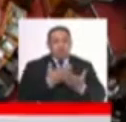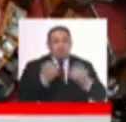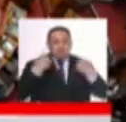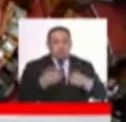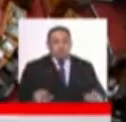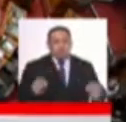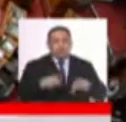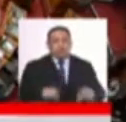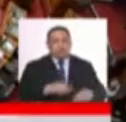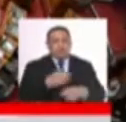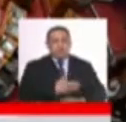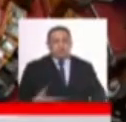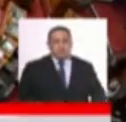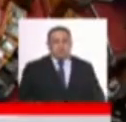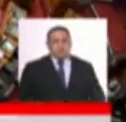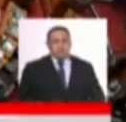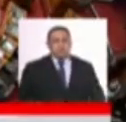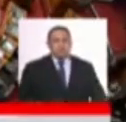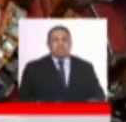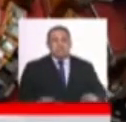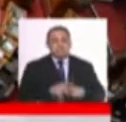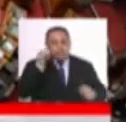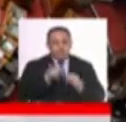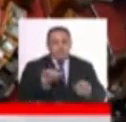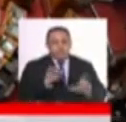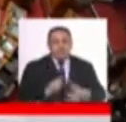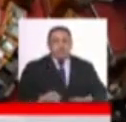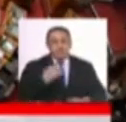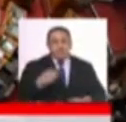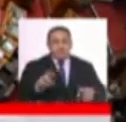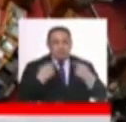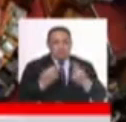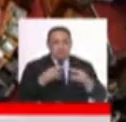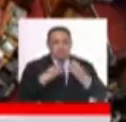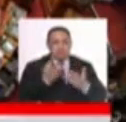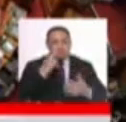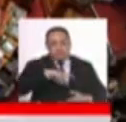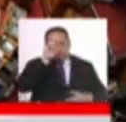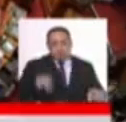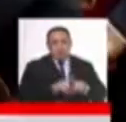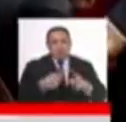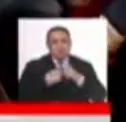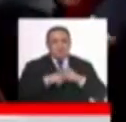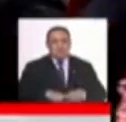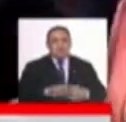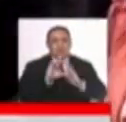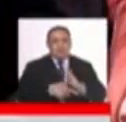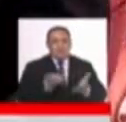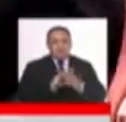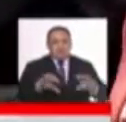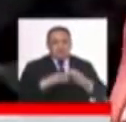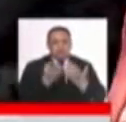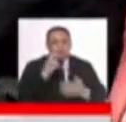son motivo de estudio aquí en el instituto, el ministerio que ha tenido Dina a su cargo, el MIRIS, ha sido el